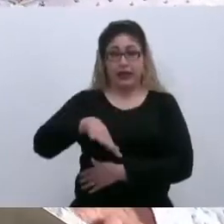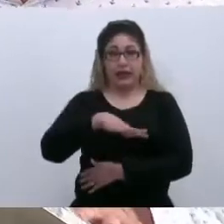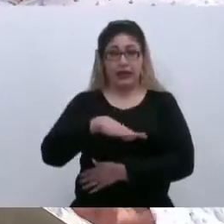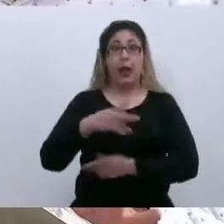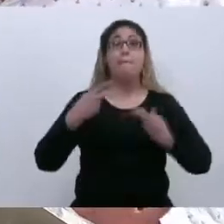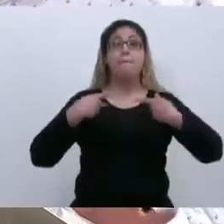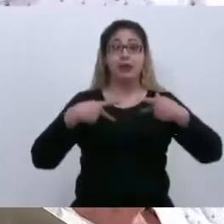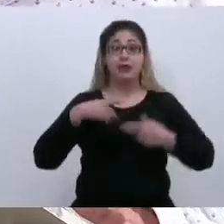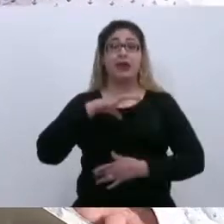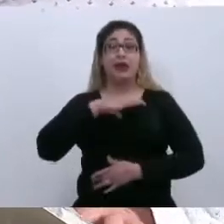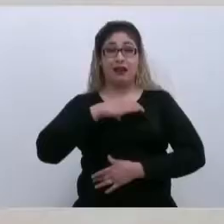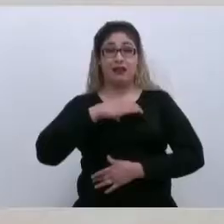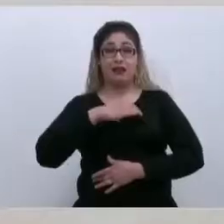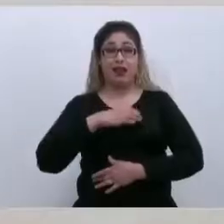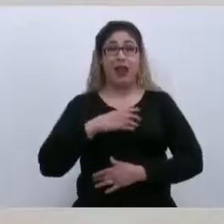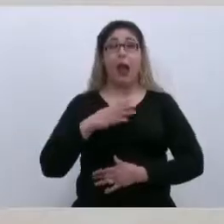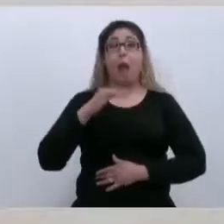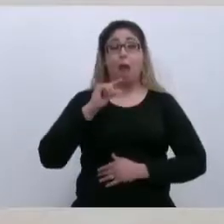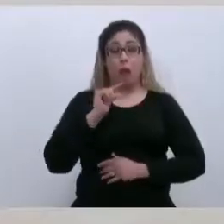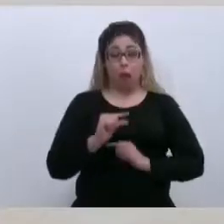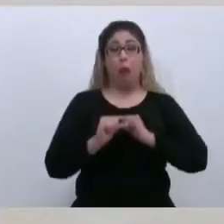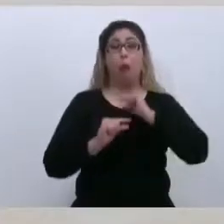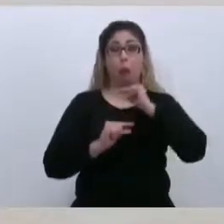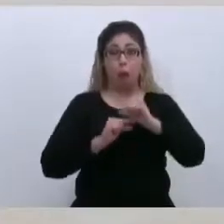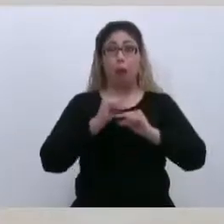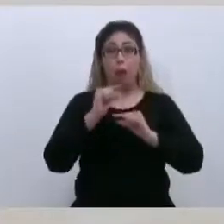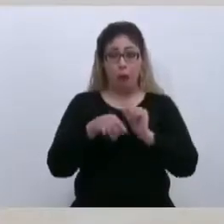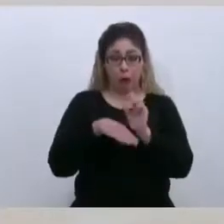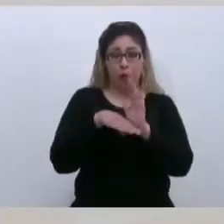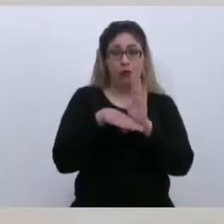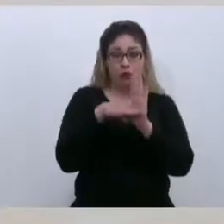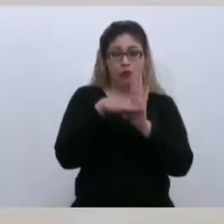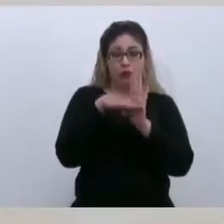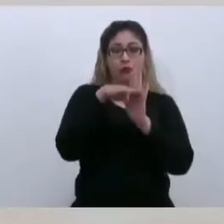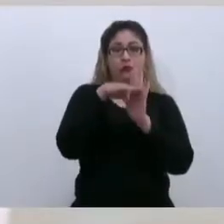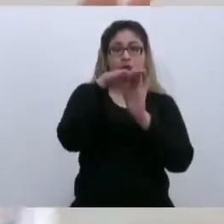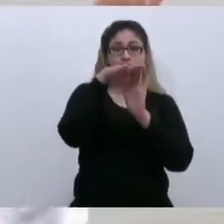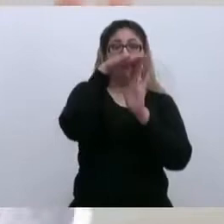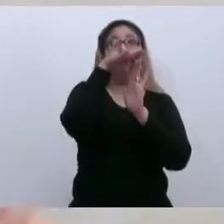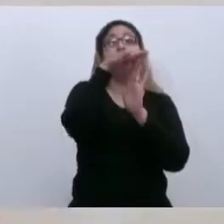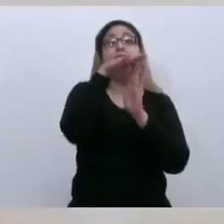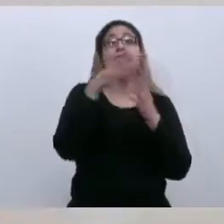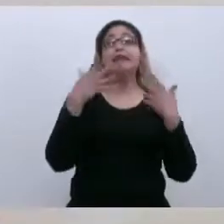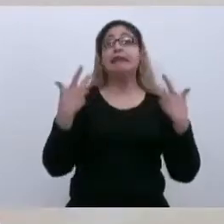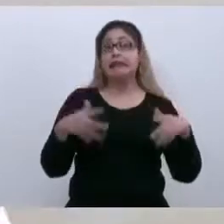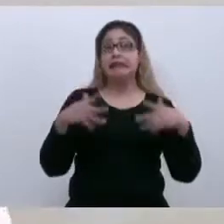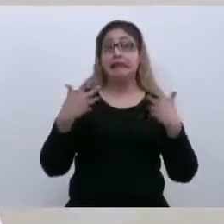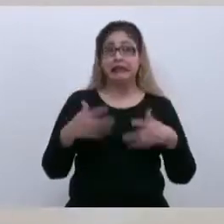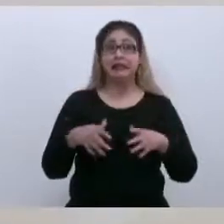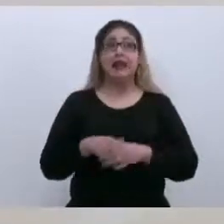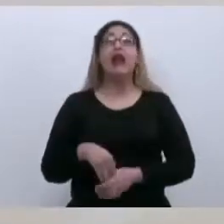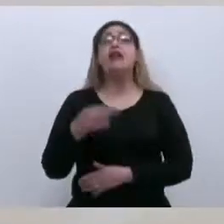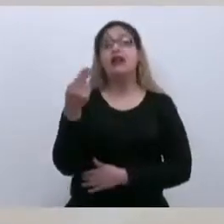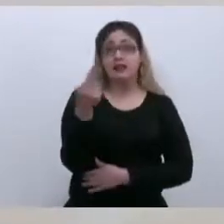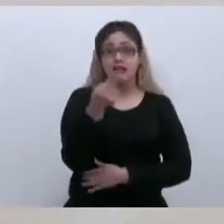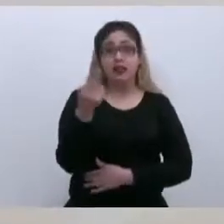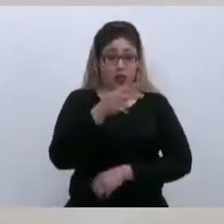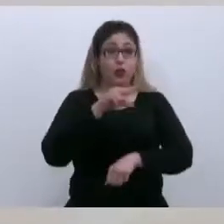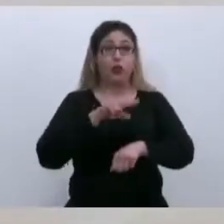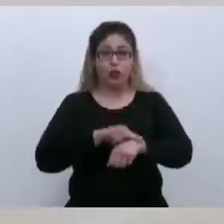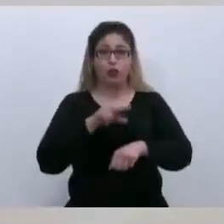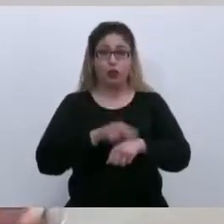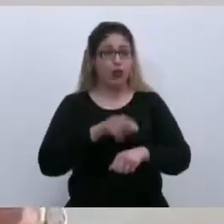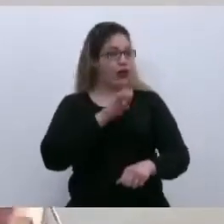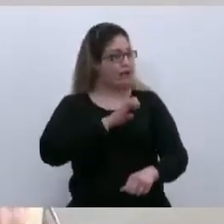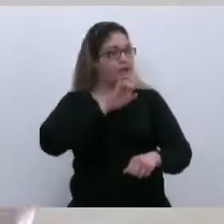las condiciones, puede ser del arsénico, puede ser de químicos que en su momento se utilizaron en